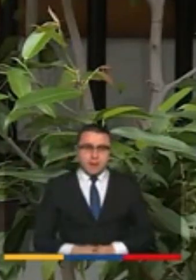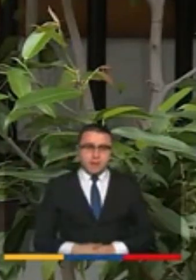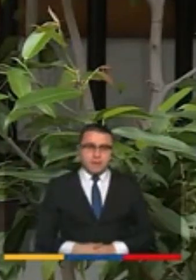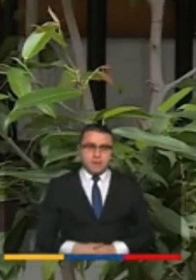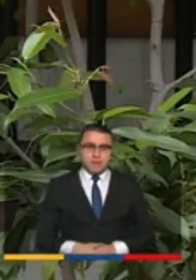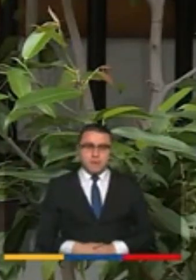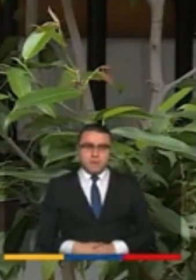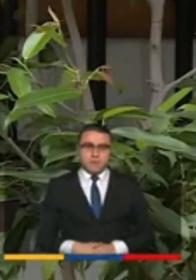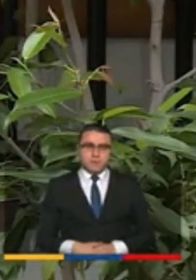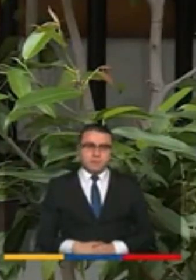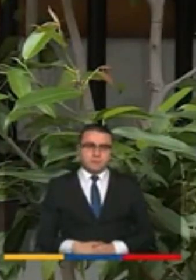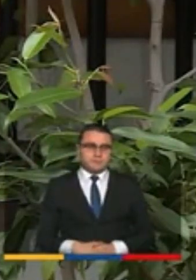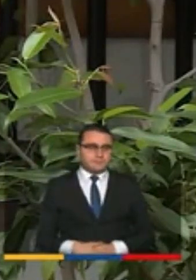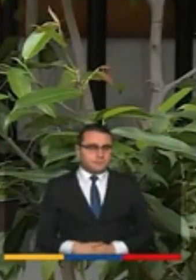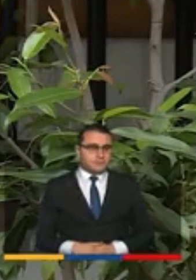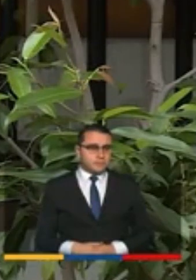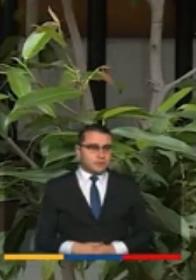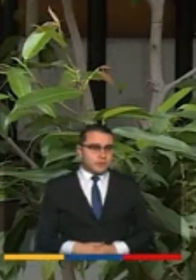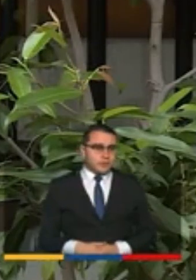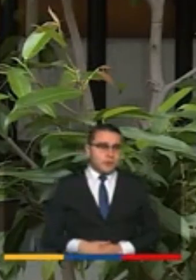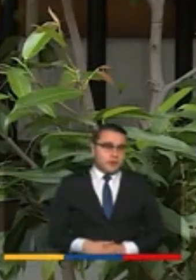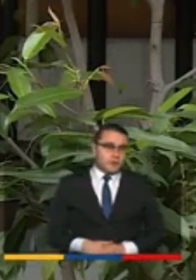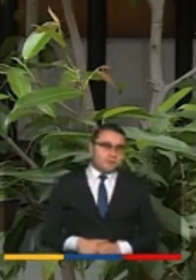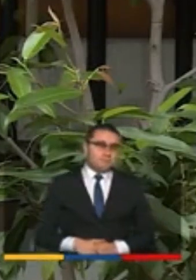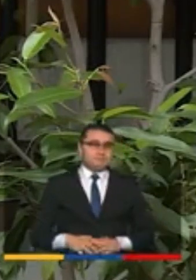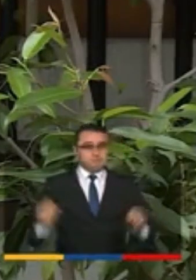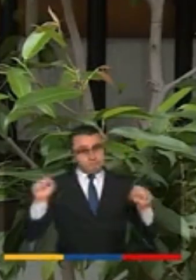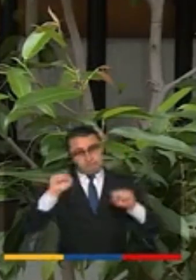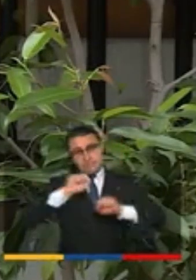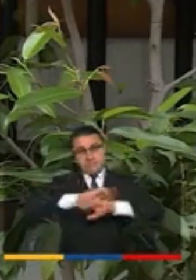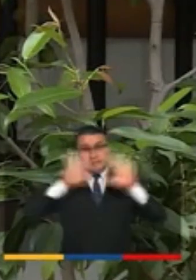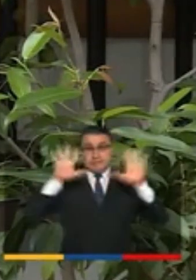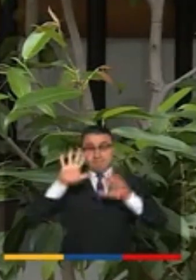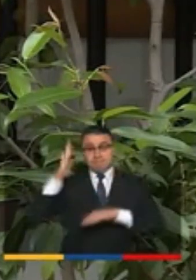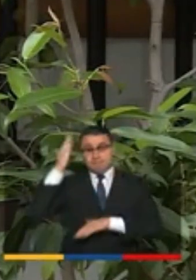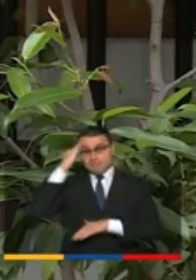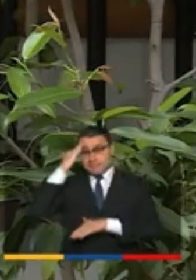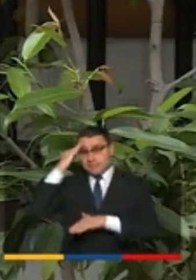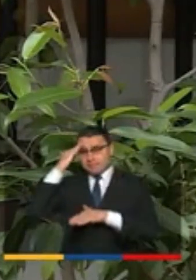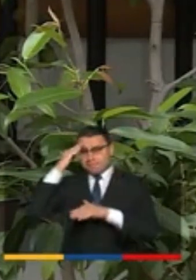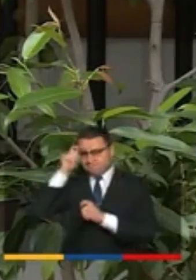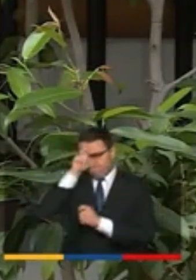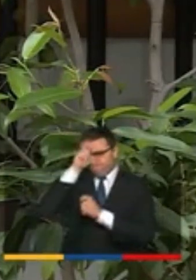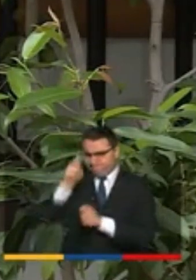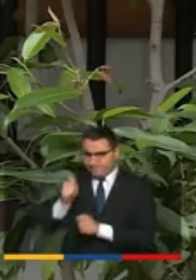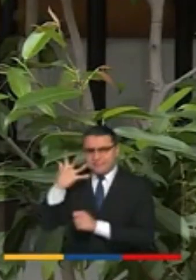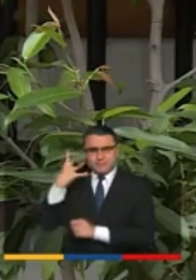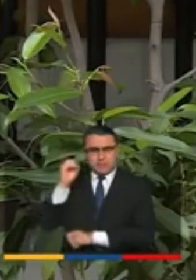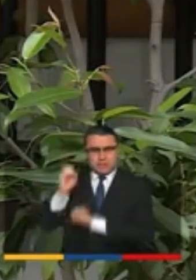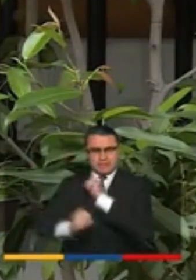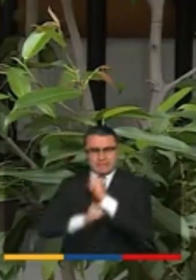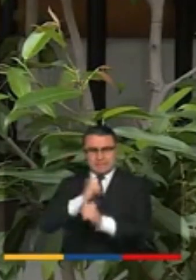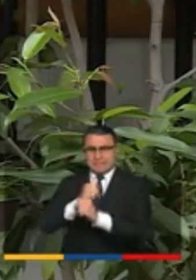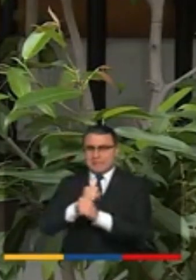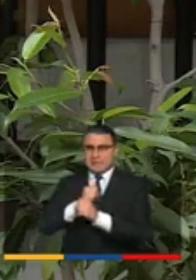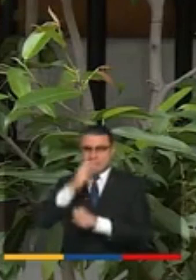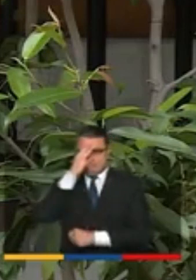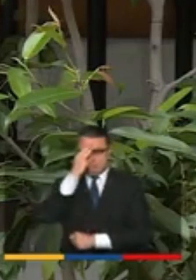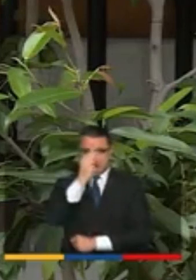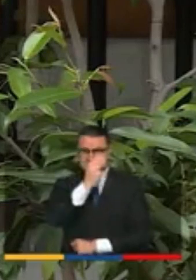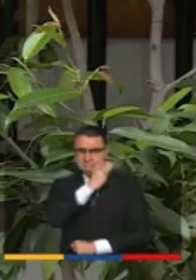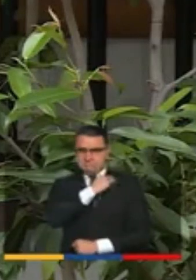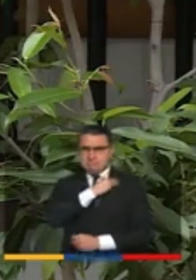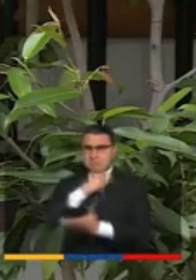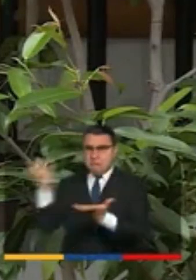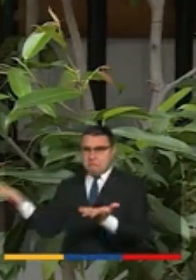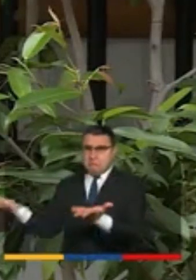Y a propósito justamente de la conmemoración de los 50 años del golpe de Estado cívico-militar que quebró la